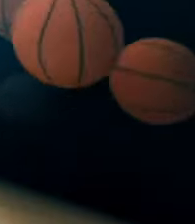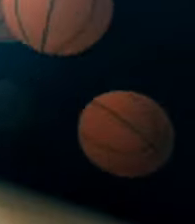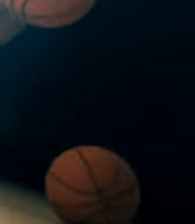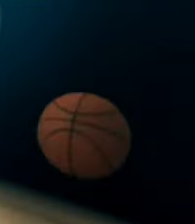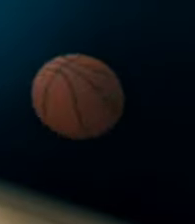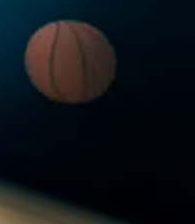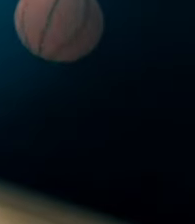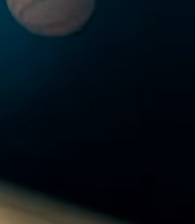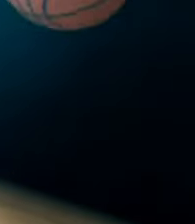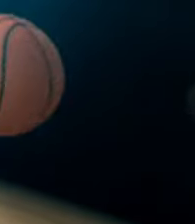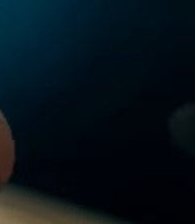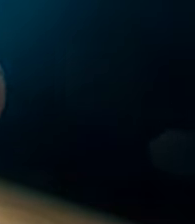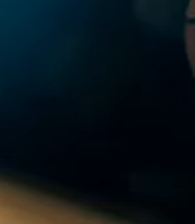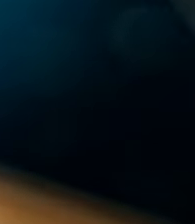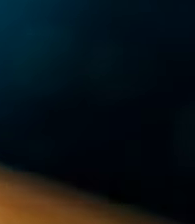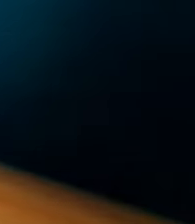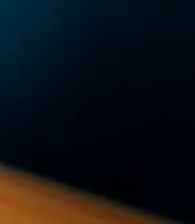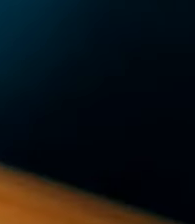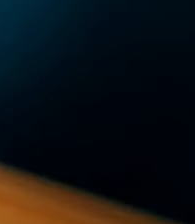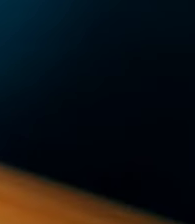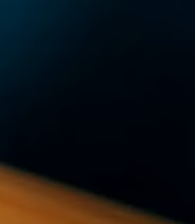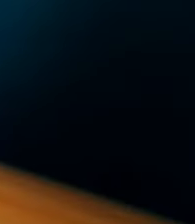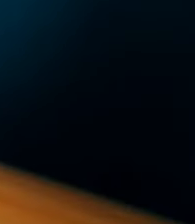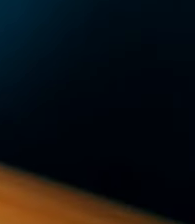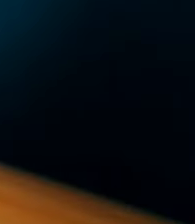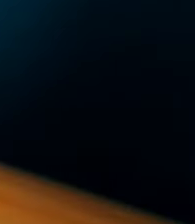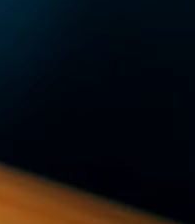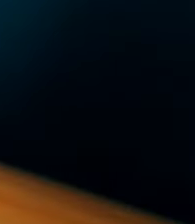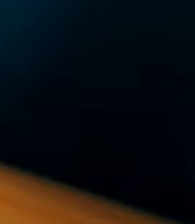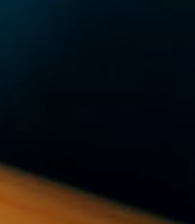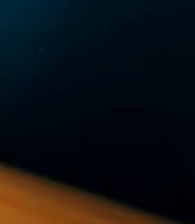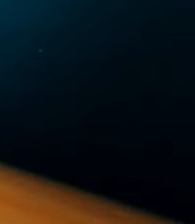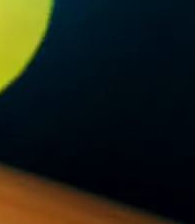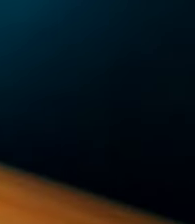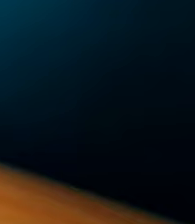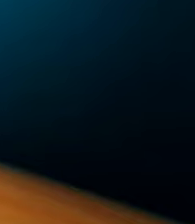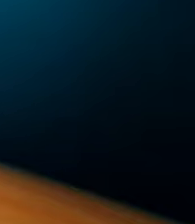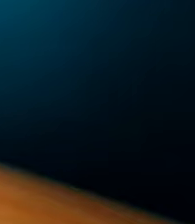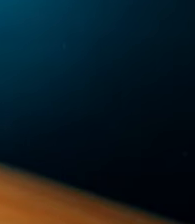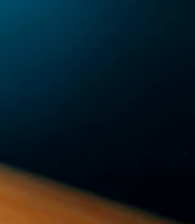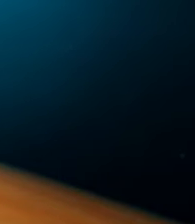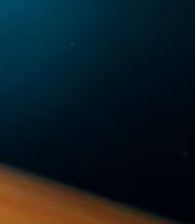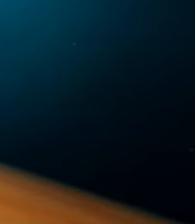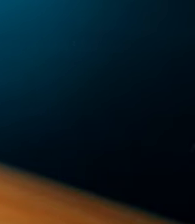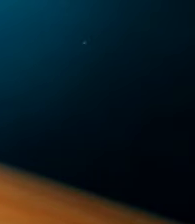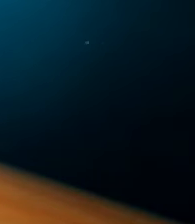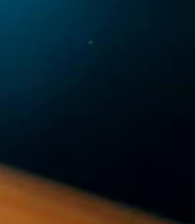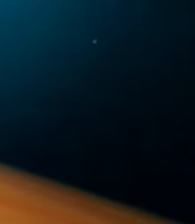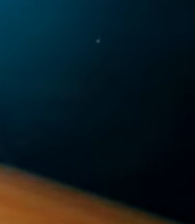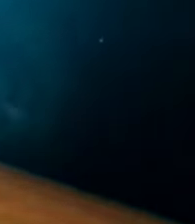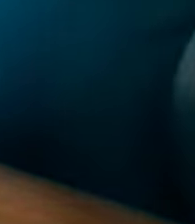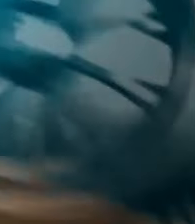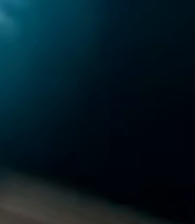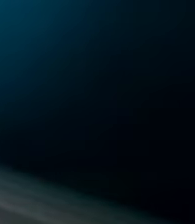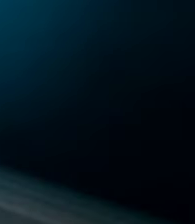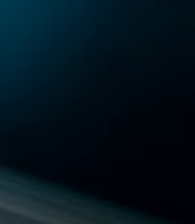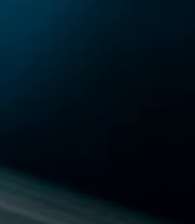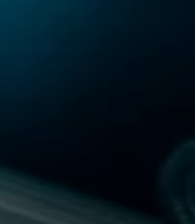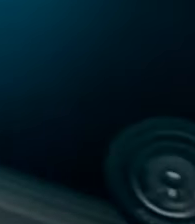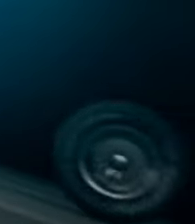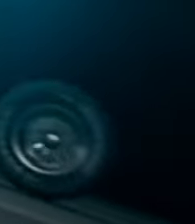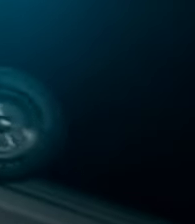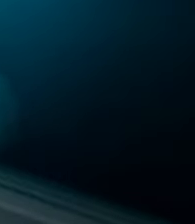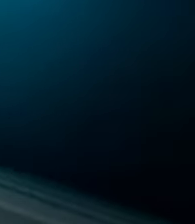retablo se desarrolló en la casona Castilla Zamora. En este bello arte peruano se muestra parte de la